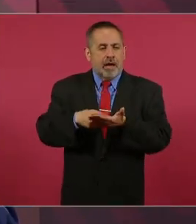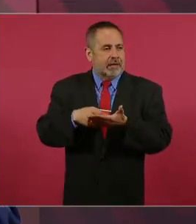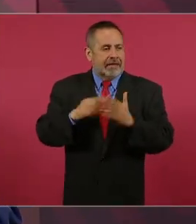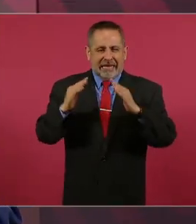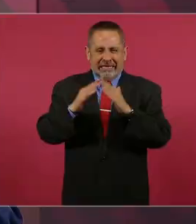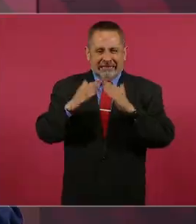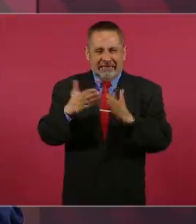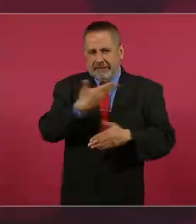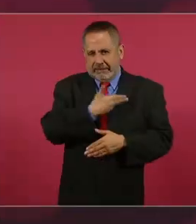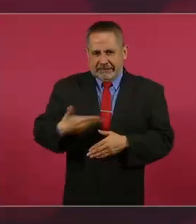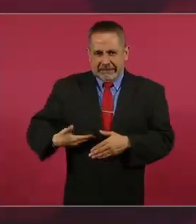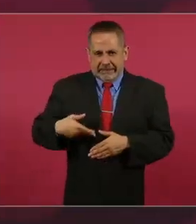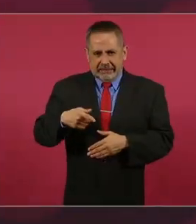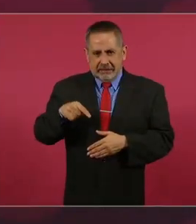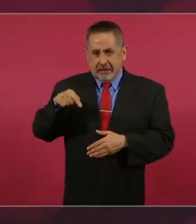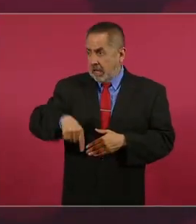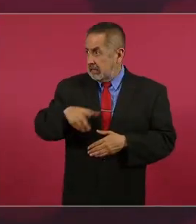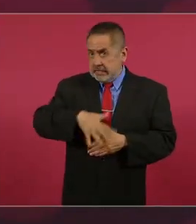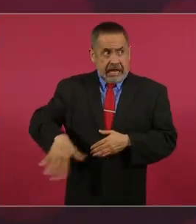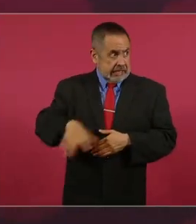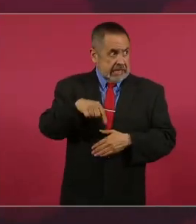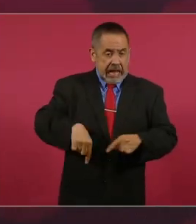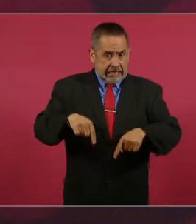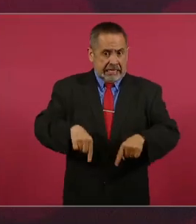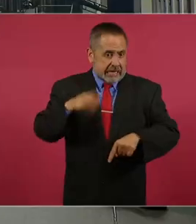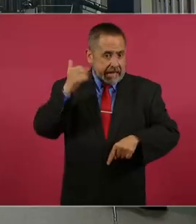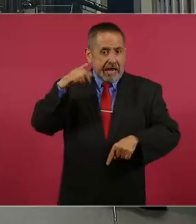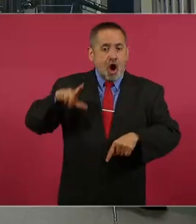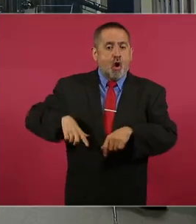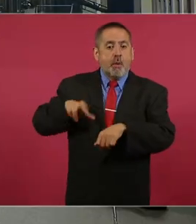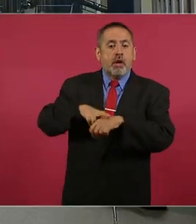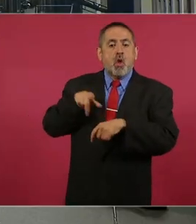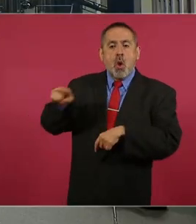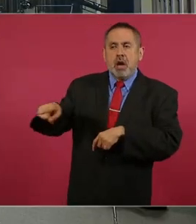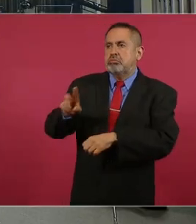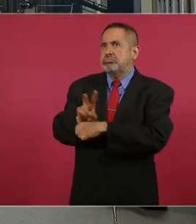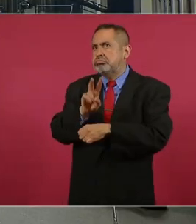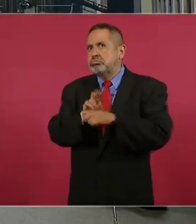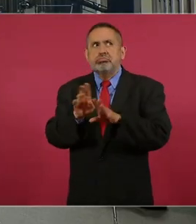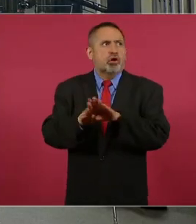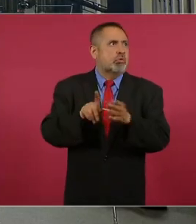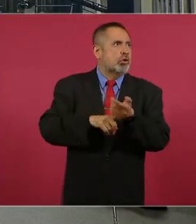gobernador, el palacio, y él era gobernador